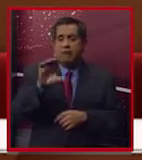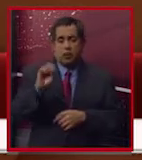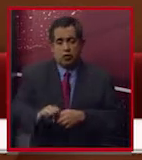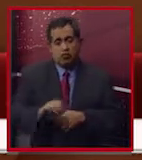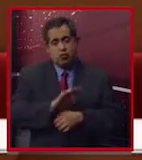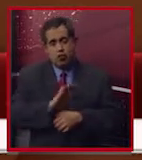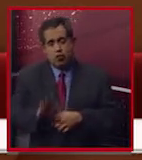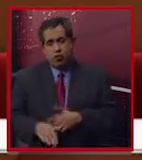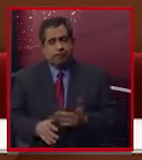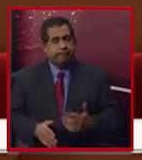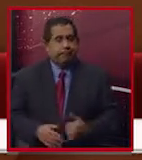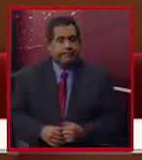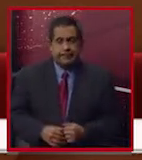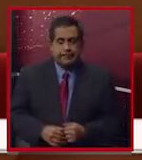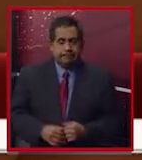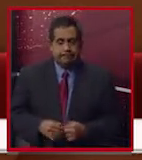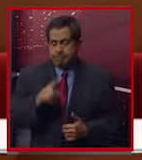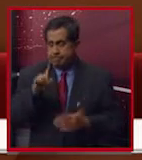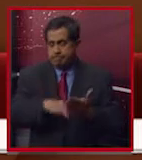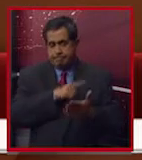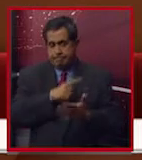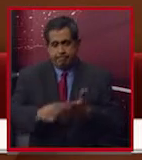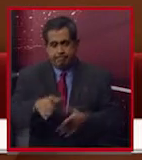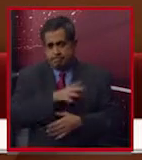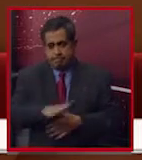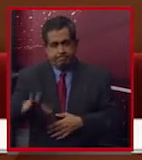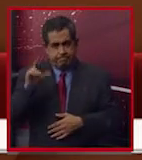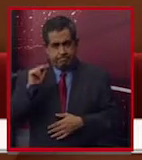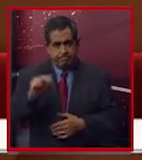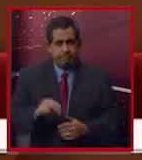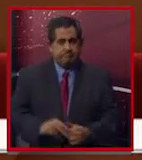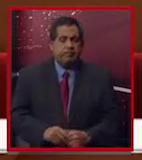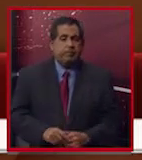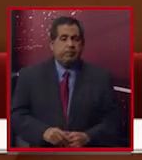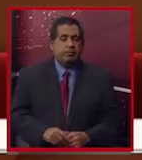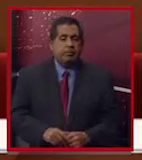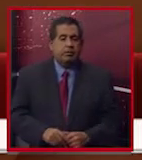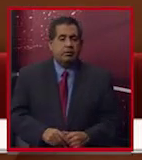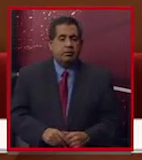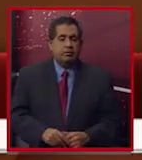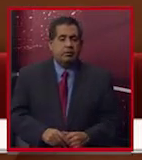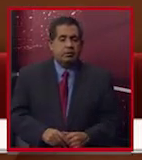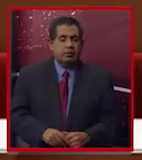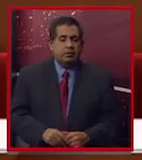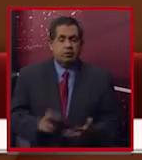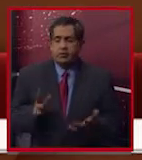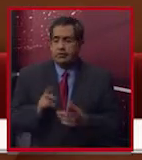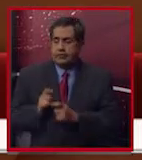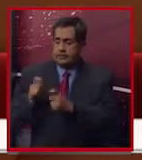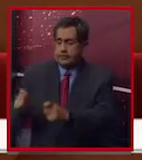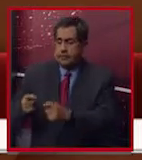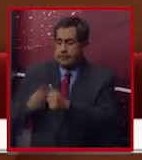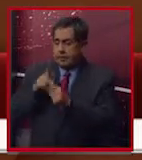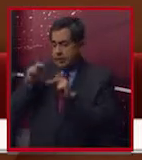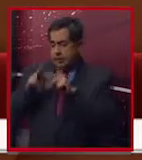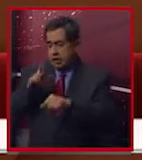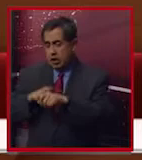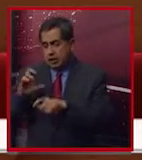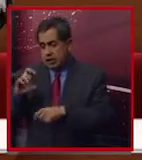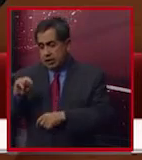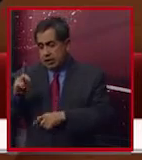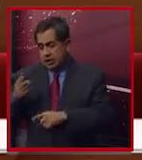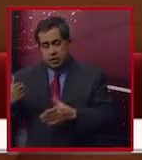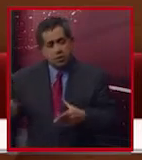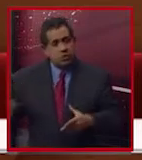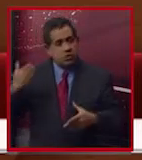Sur. Y reprobamos y condenamos el acto, Comisionamos al primer visitador de la Comisión Nacional de Derechos